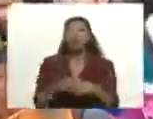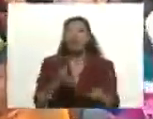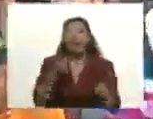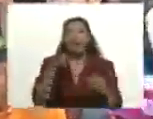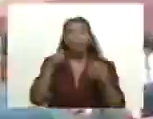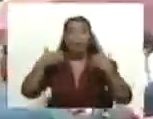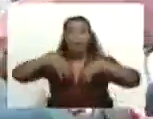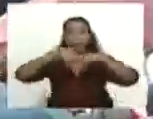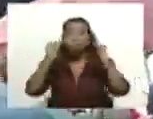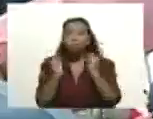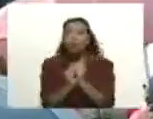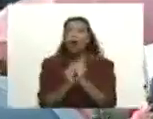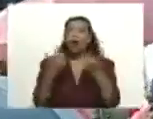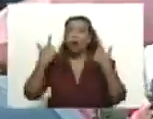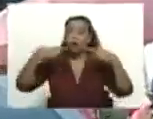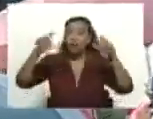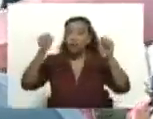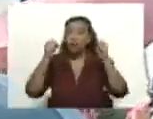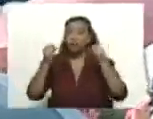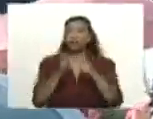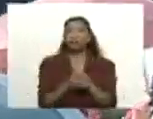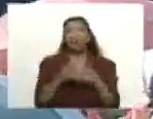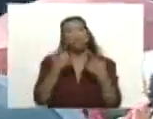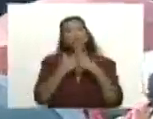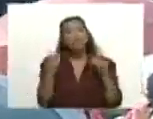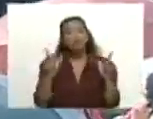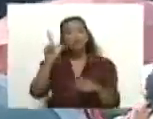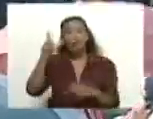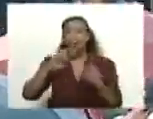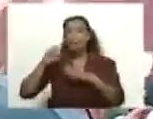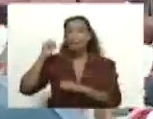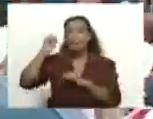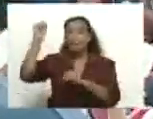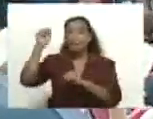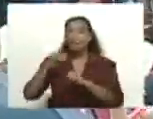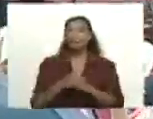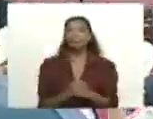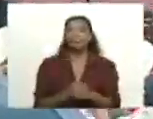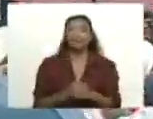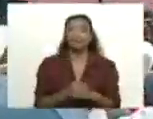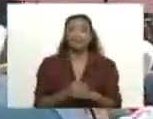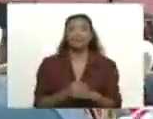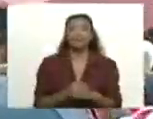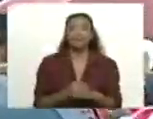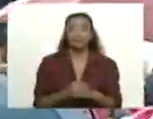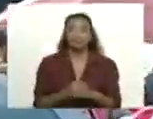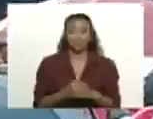batalla, a la victoria! ¡Independencia y patria!